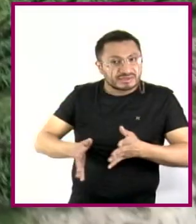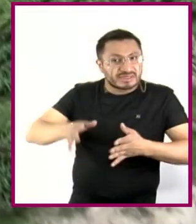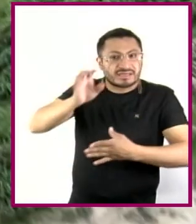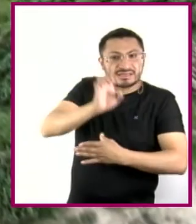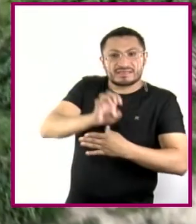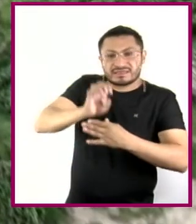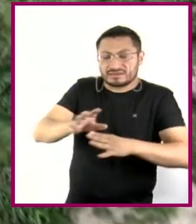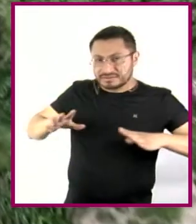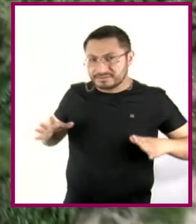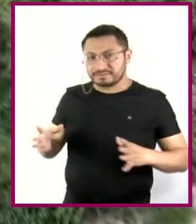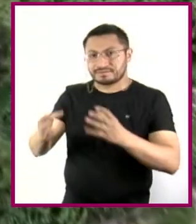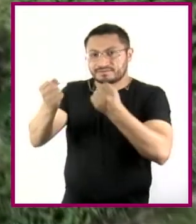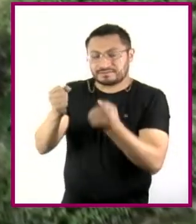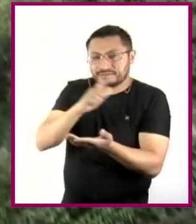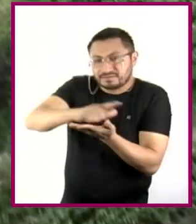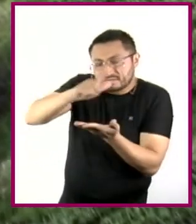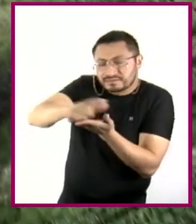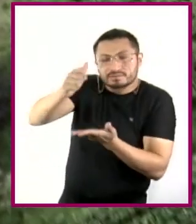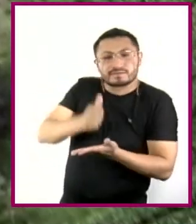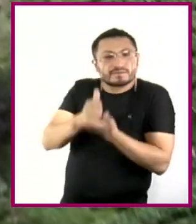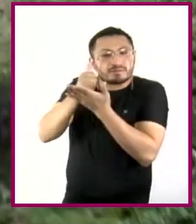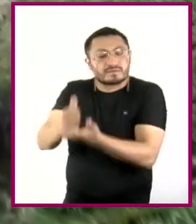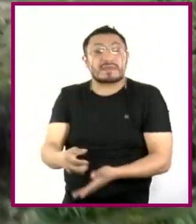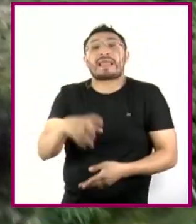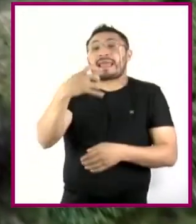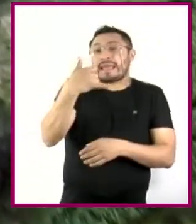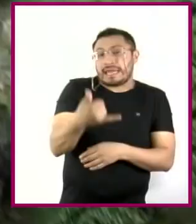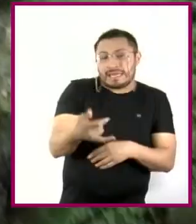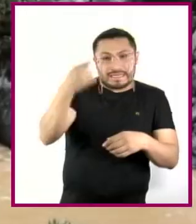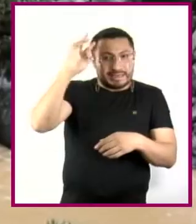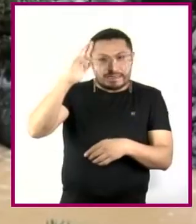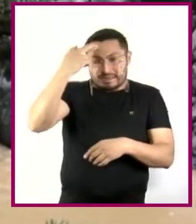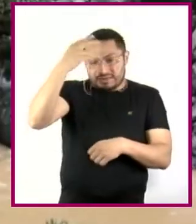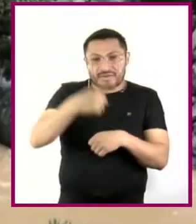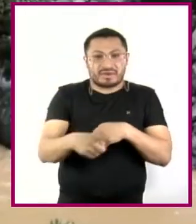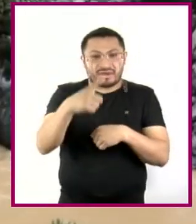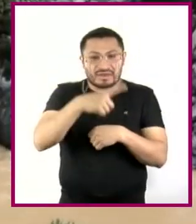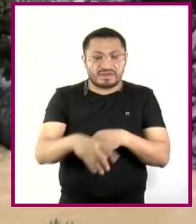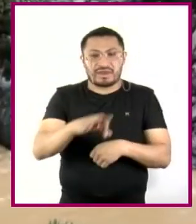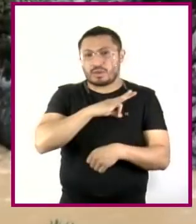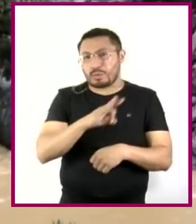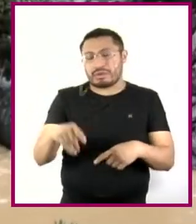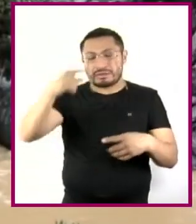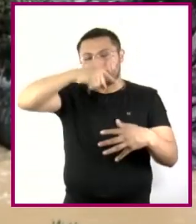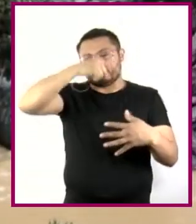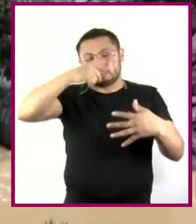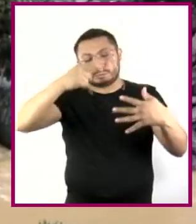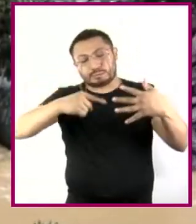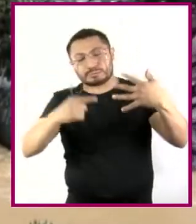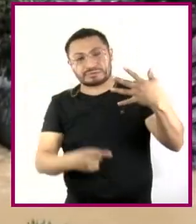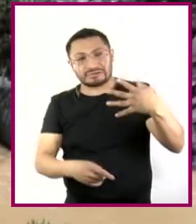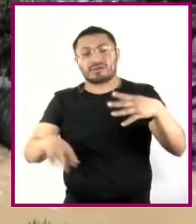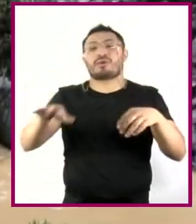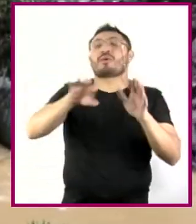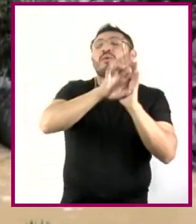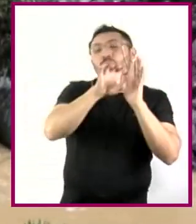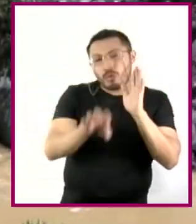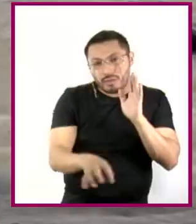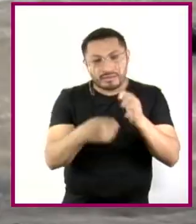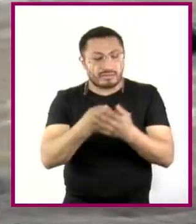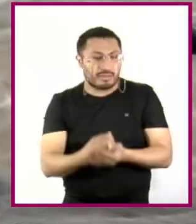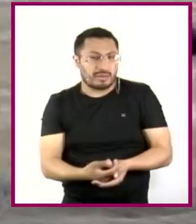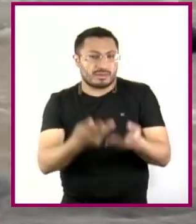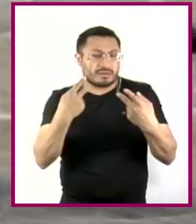repare. Y el daño ambiental se puede producir por muchas causas. Se puede producir porque el